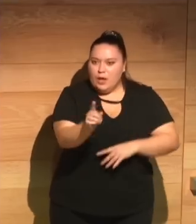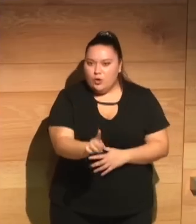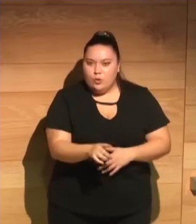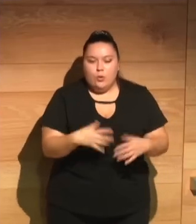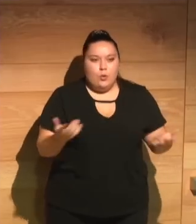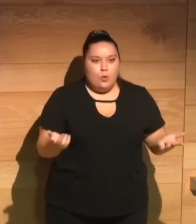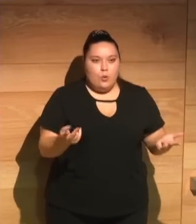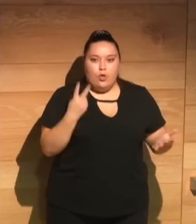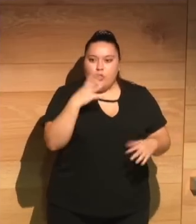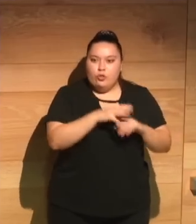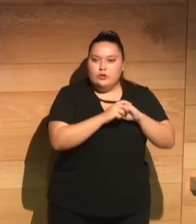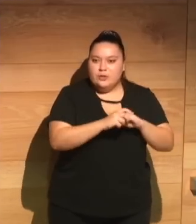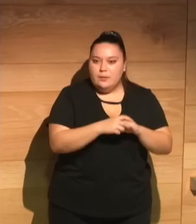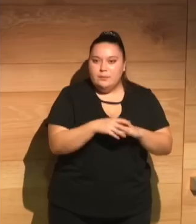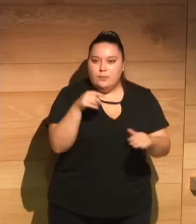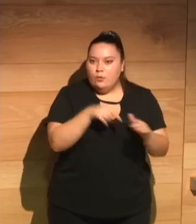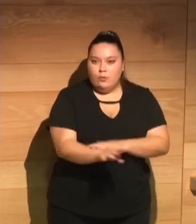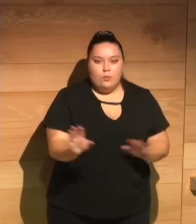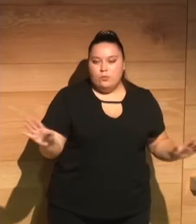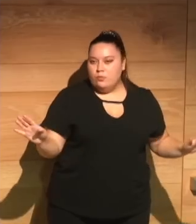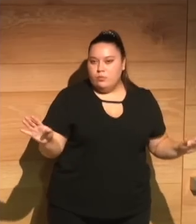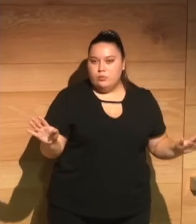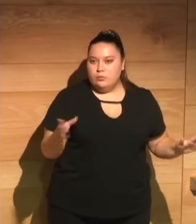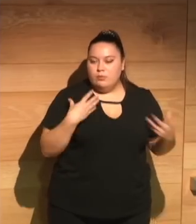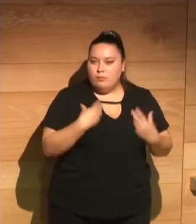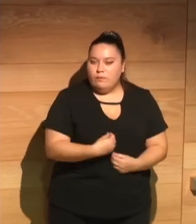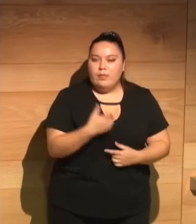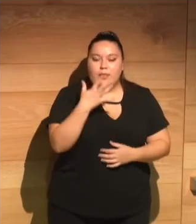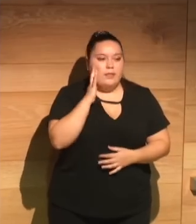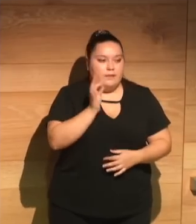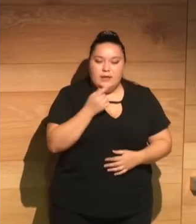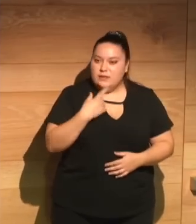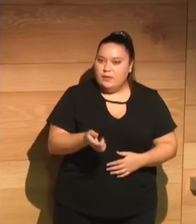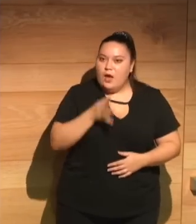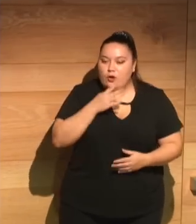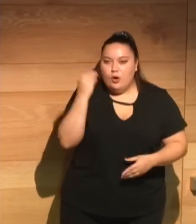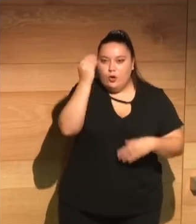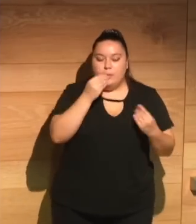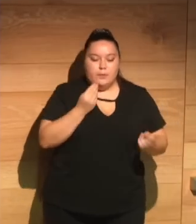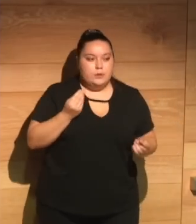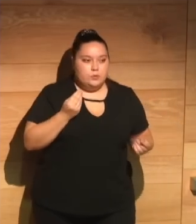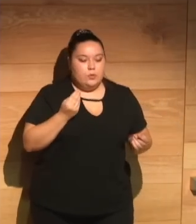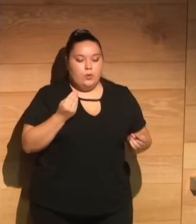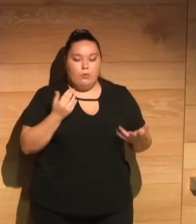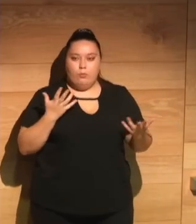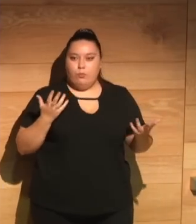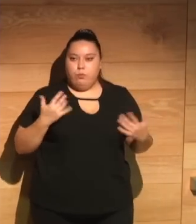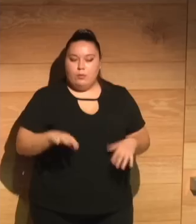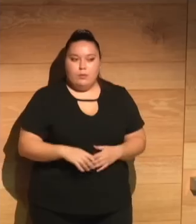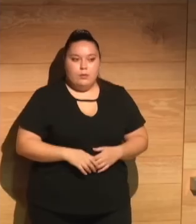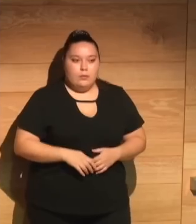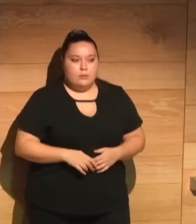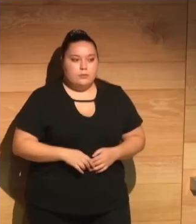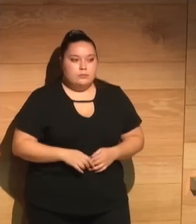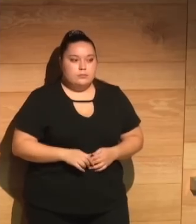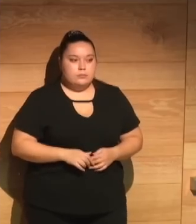Acabas de hundir a dos amigos esto. Pues de verdad que se decía, y ahora que recapacito, claro. Merced al comentario de Rodrigo. Suicidios pues, en masa